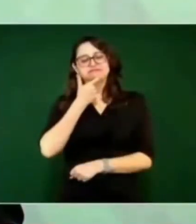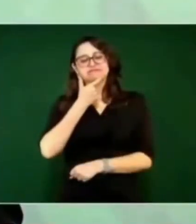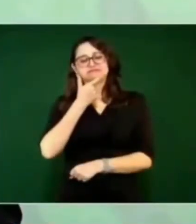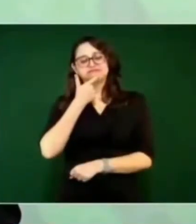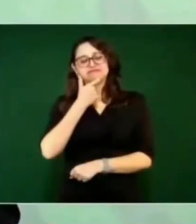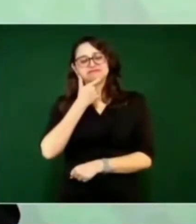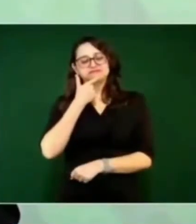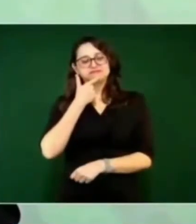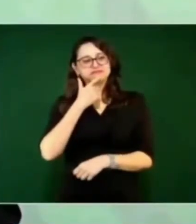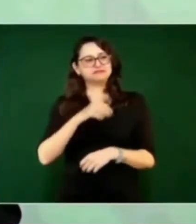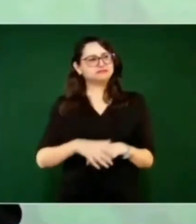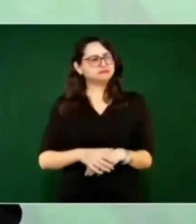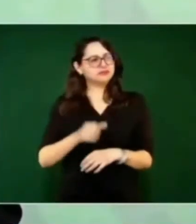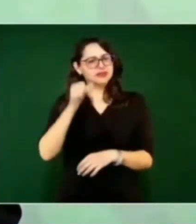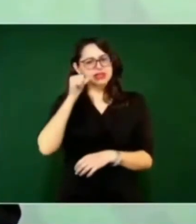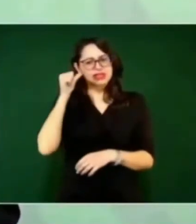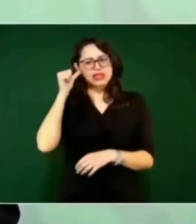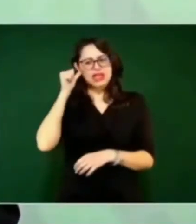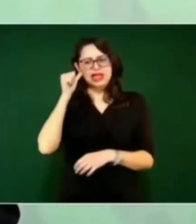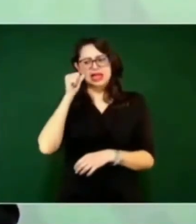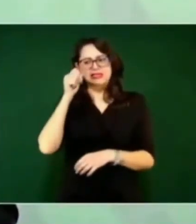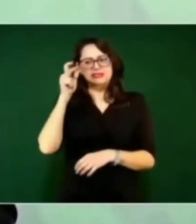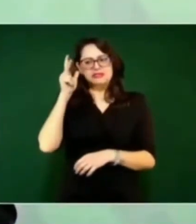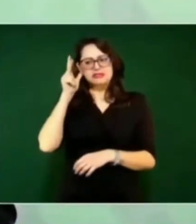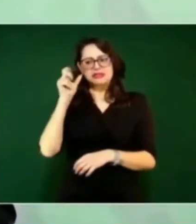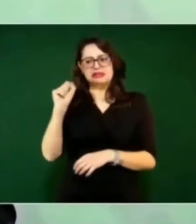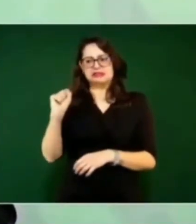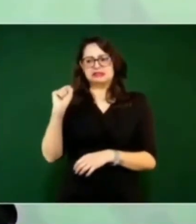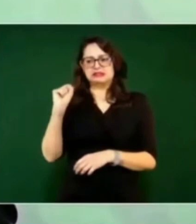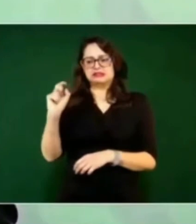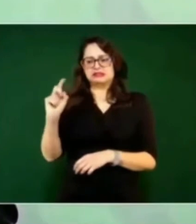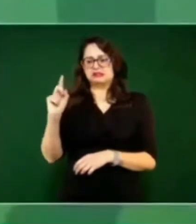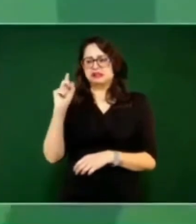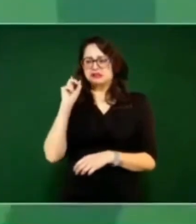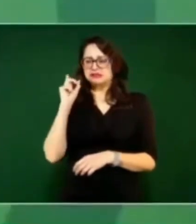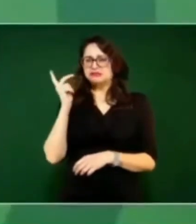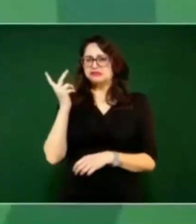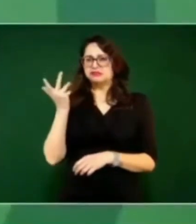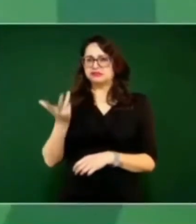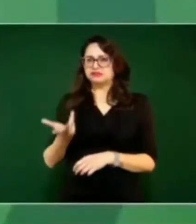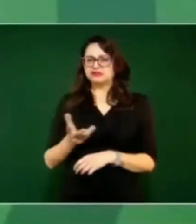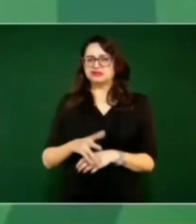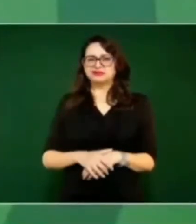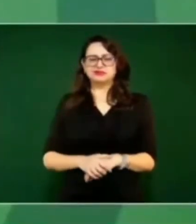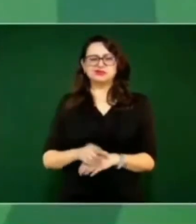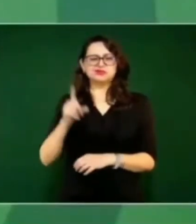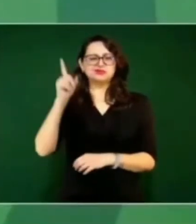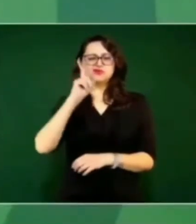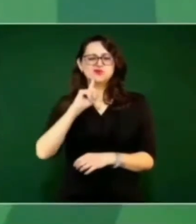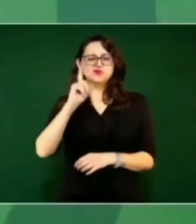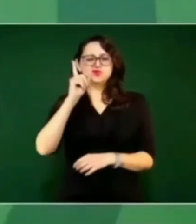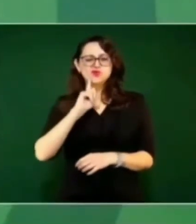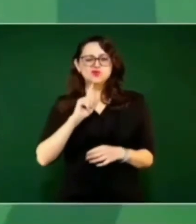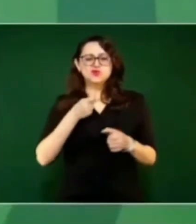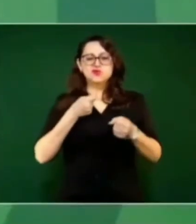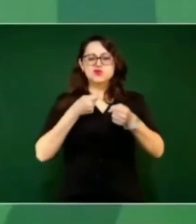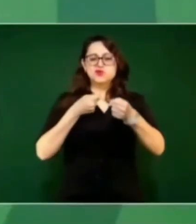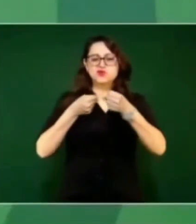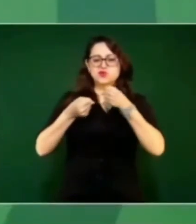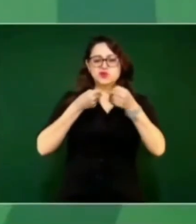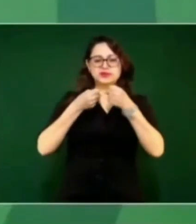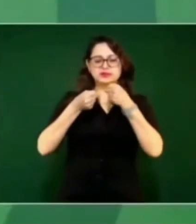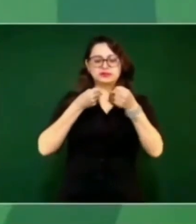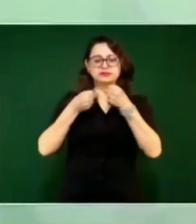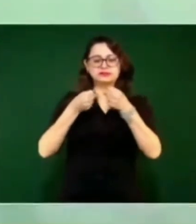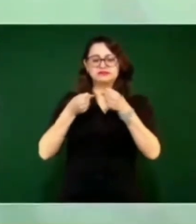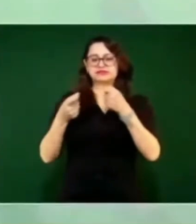Ayer, antier, fin de semana, una periodista habló de